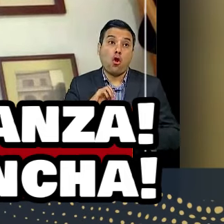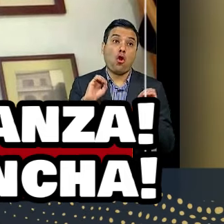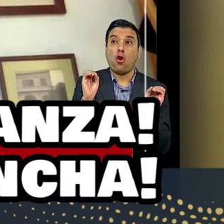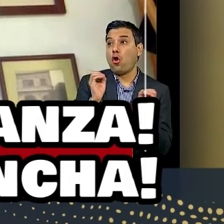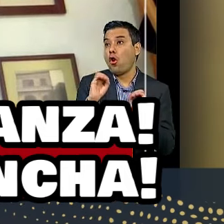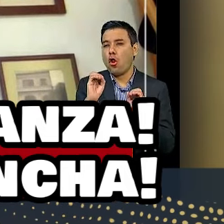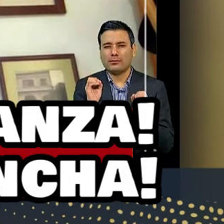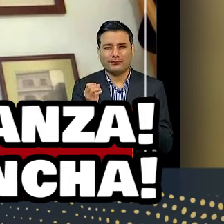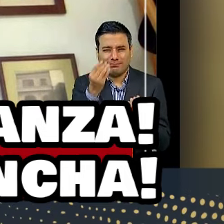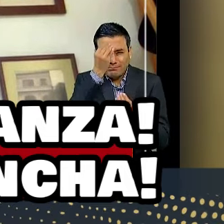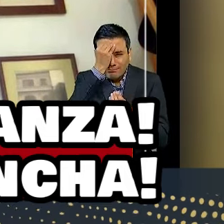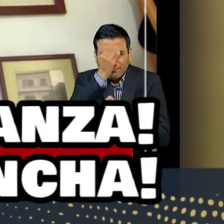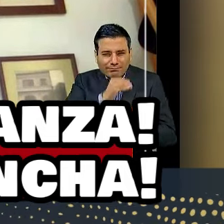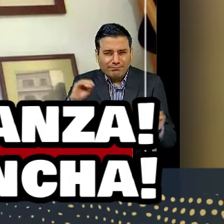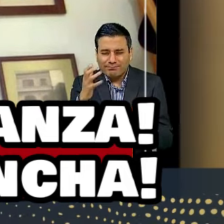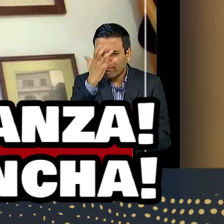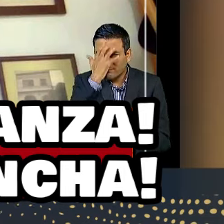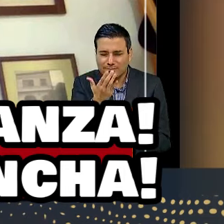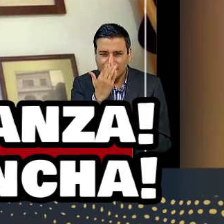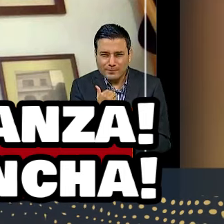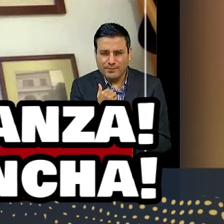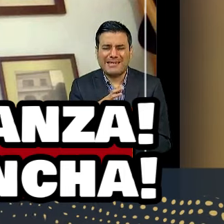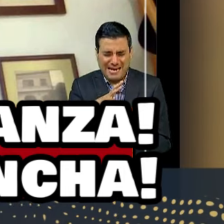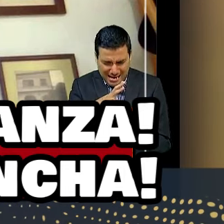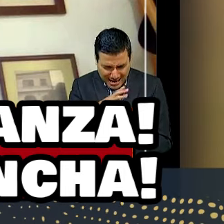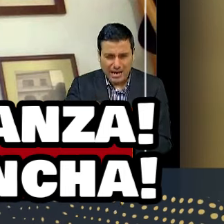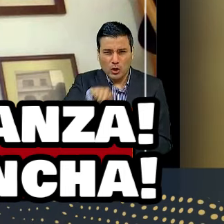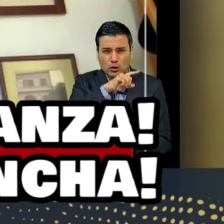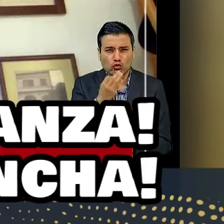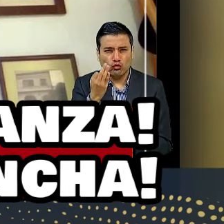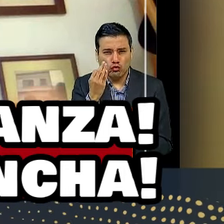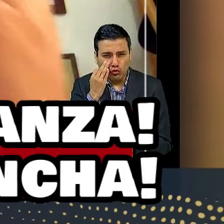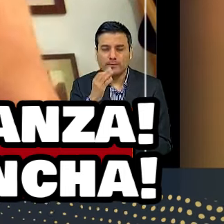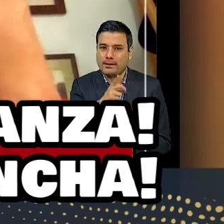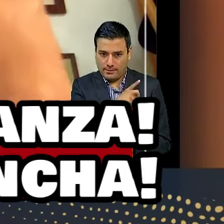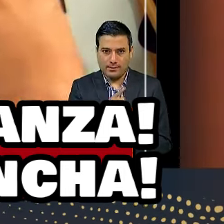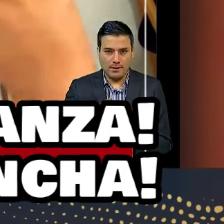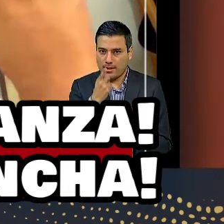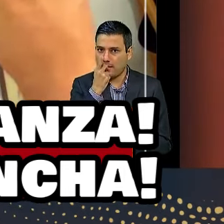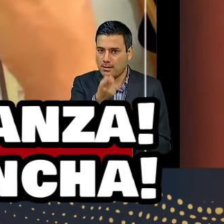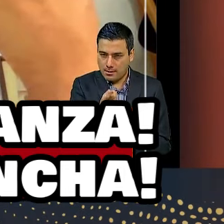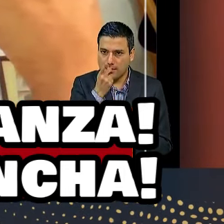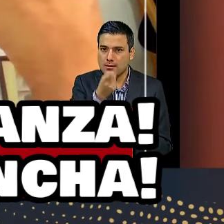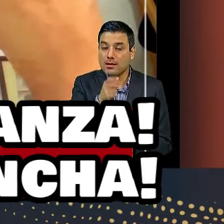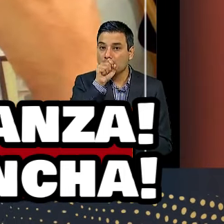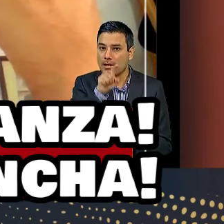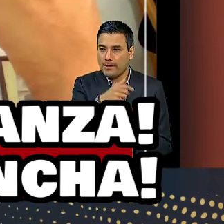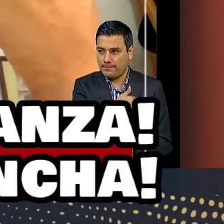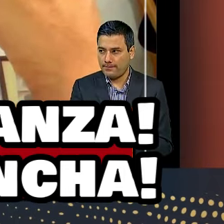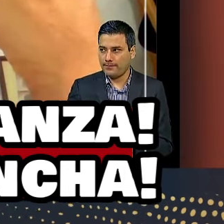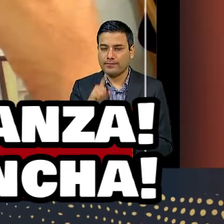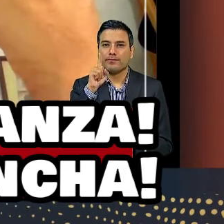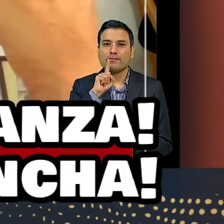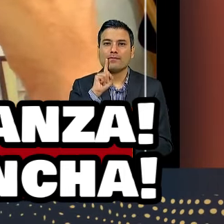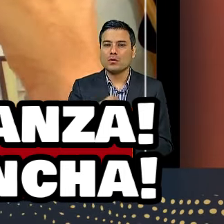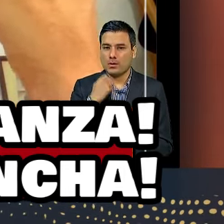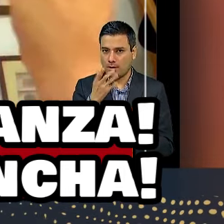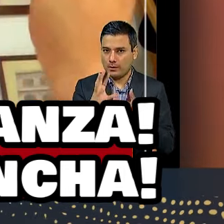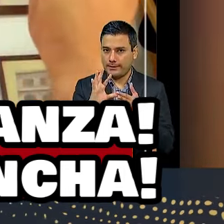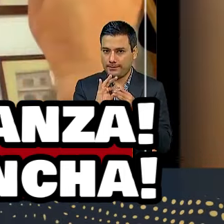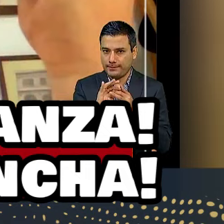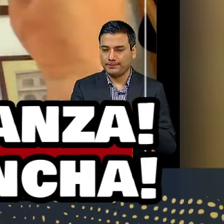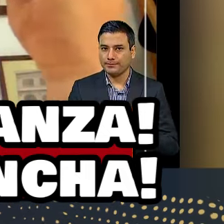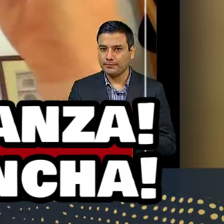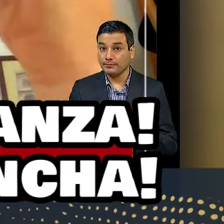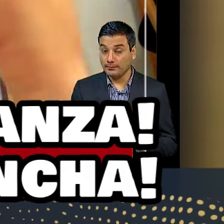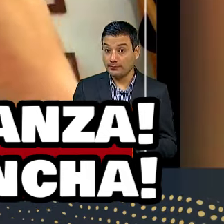pensar que no no sucede y por eso es tan importante reiterar estos llamados pero también también presidenta quiero subrayar la importancia de